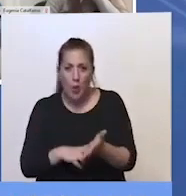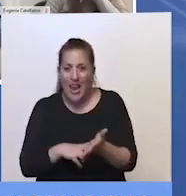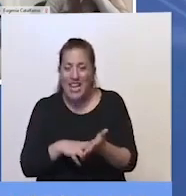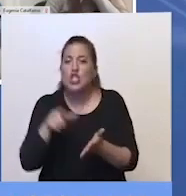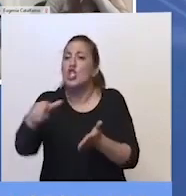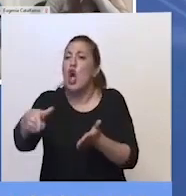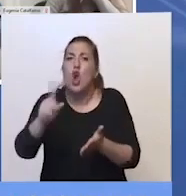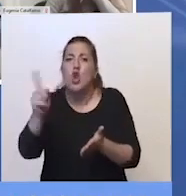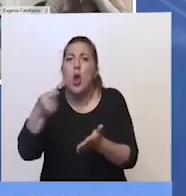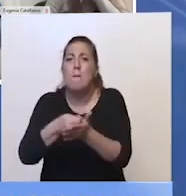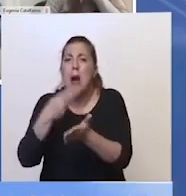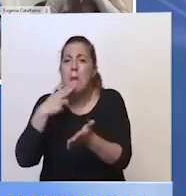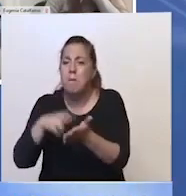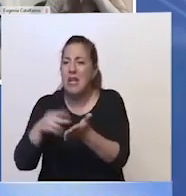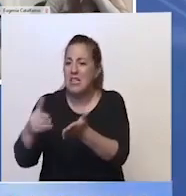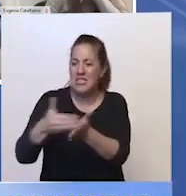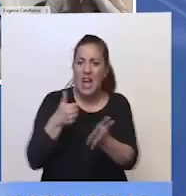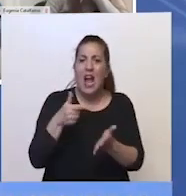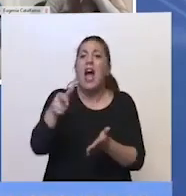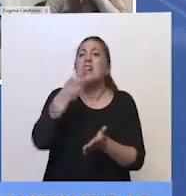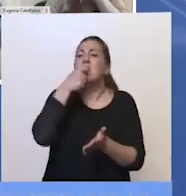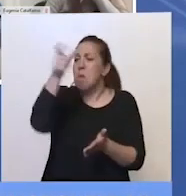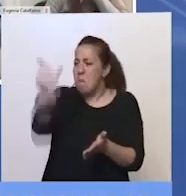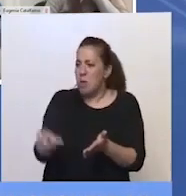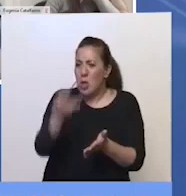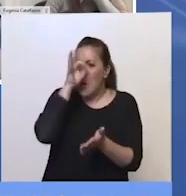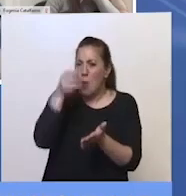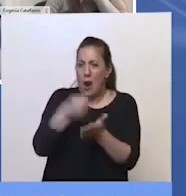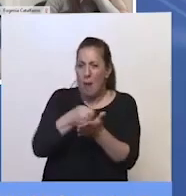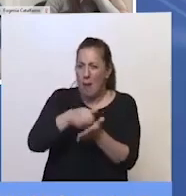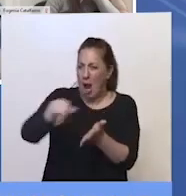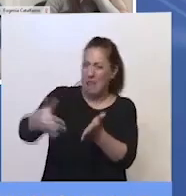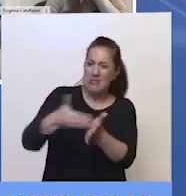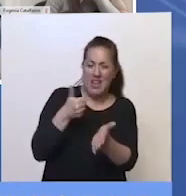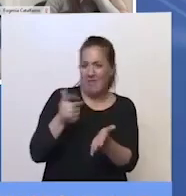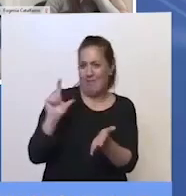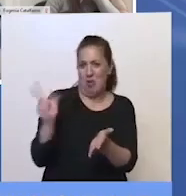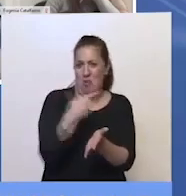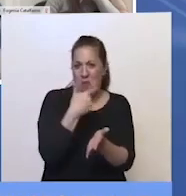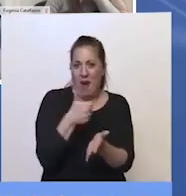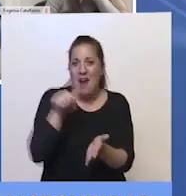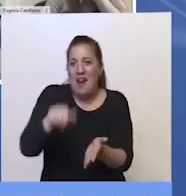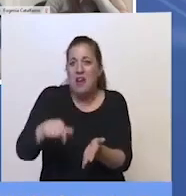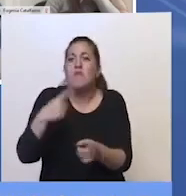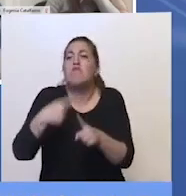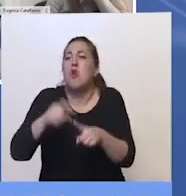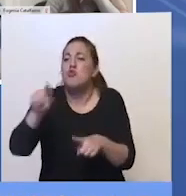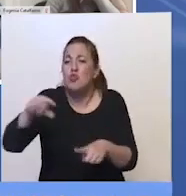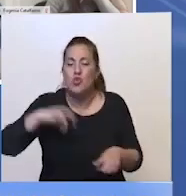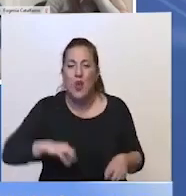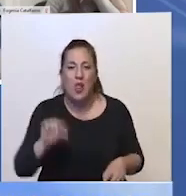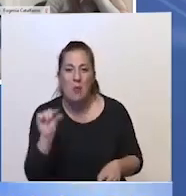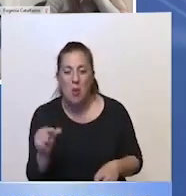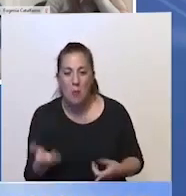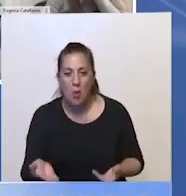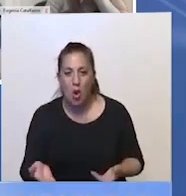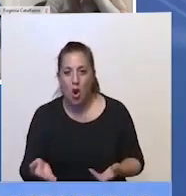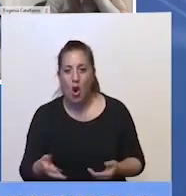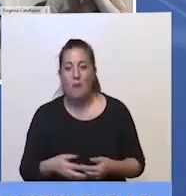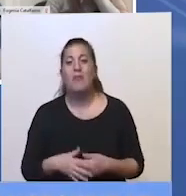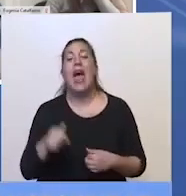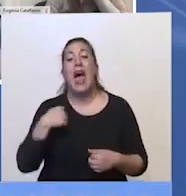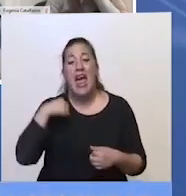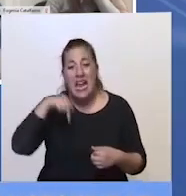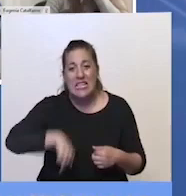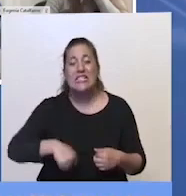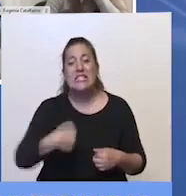Yo no le puedo eximir a quien hoy no está alcanzado y que no va a estar porque su ingreso es muy bajo. Ahora, y en esto sí